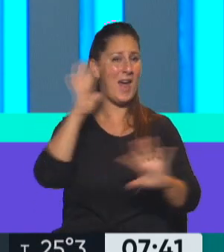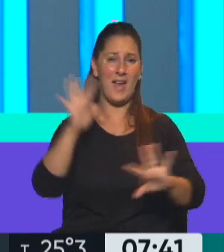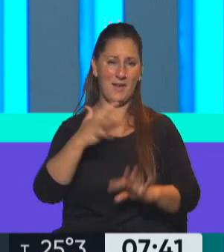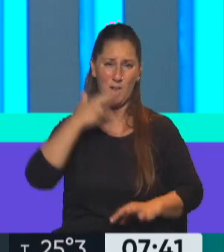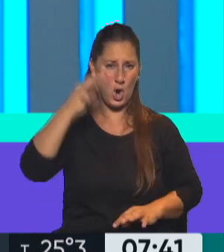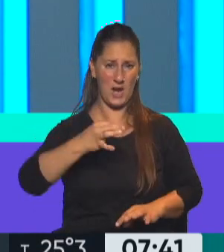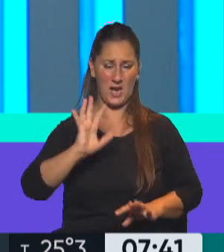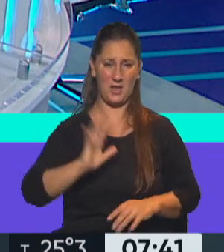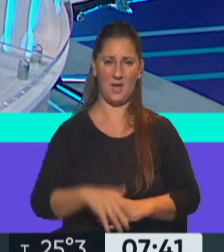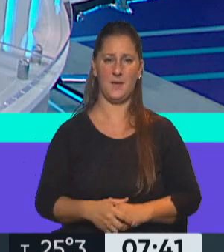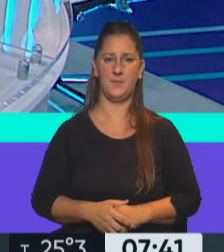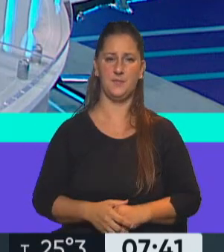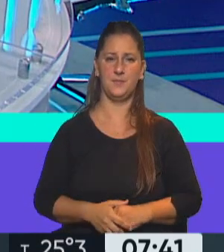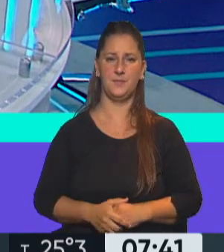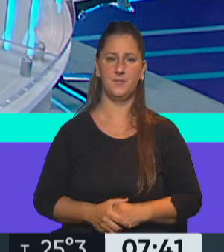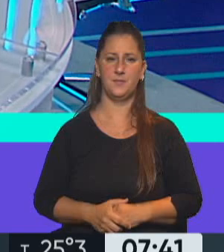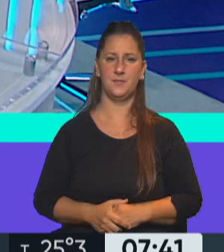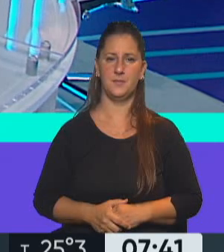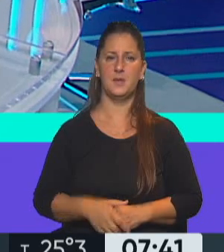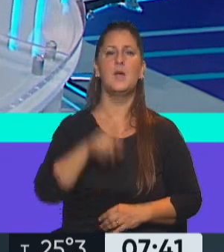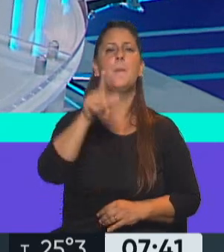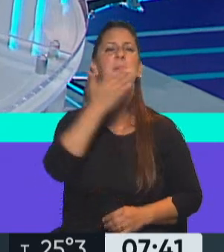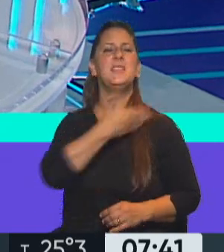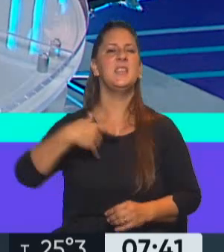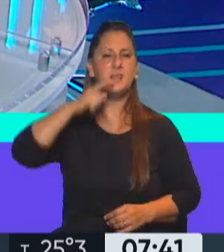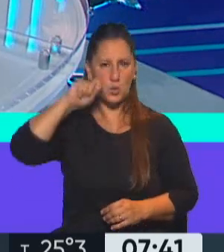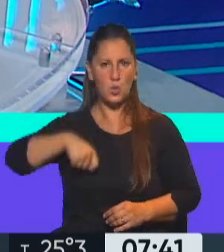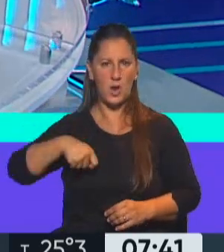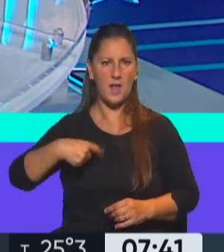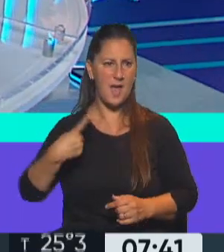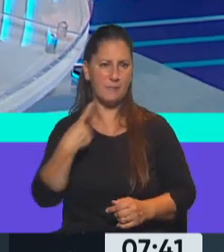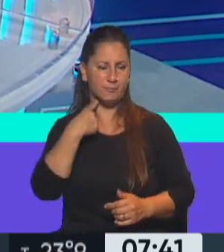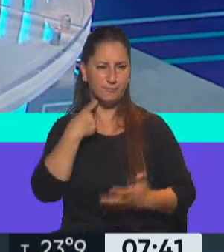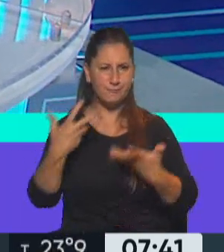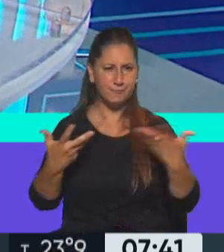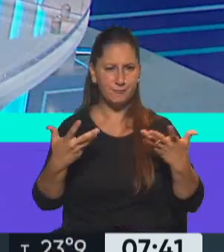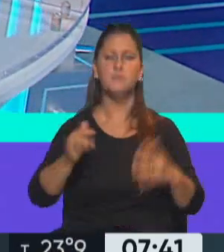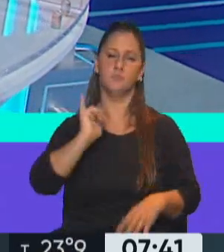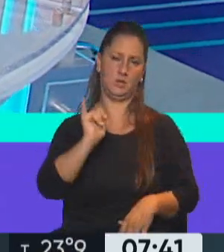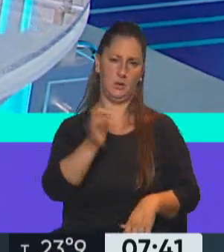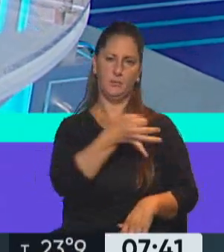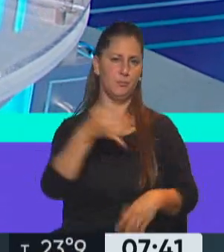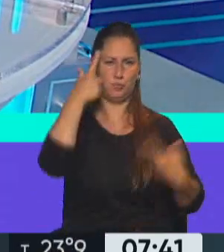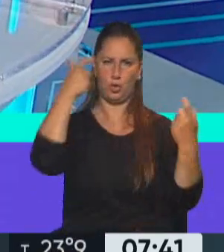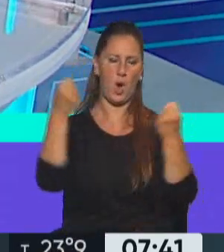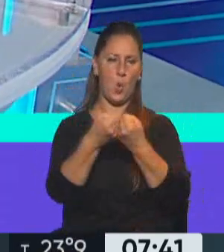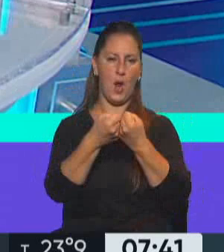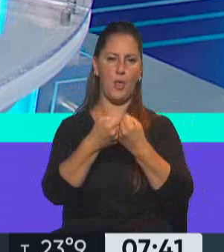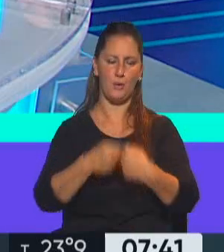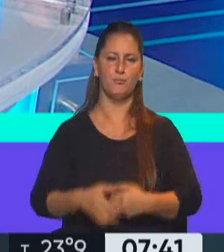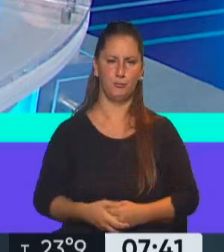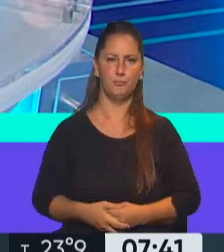verdad. A ver, Ignacio, ¿Zelensky es cautivo de la situación, como recién decía Alexander? Sí, absolutamente. Concuerdo con Alexander que